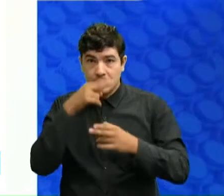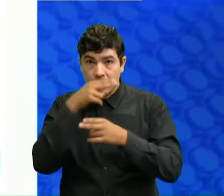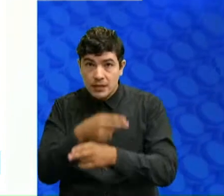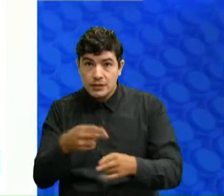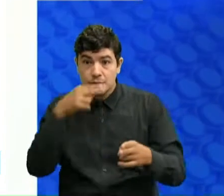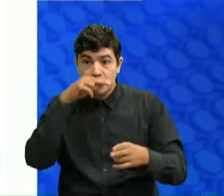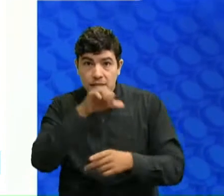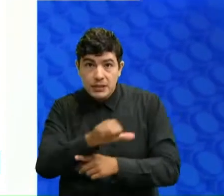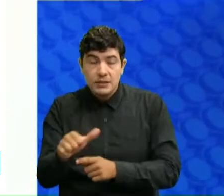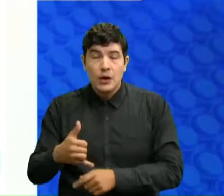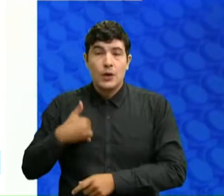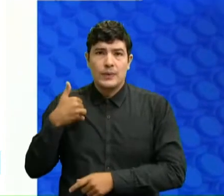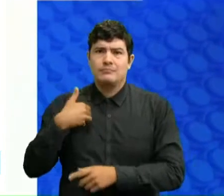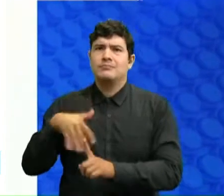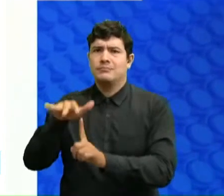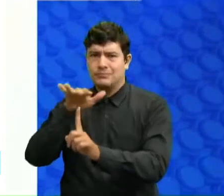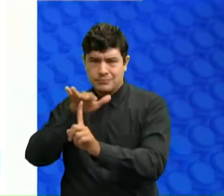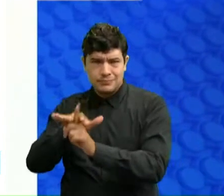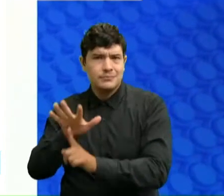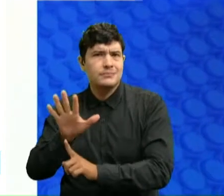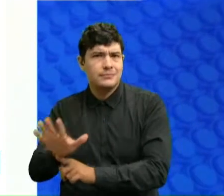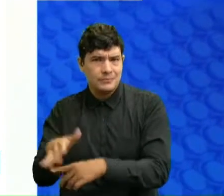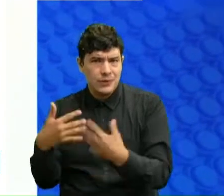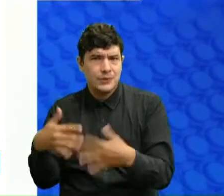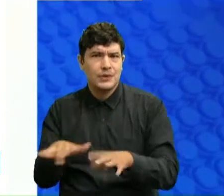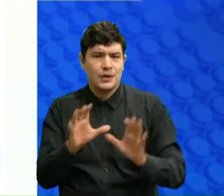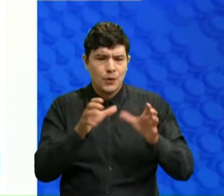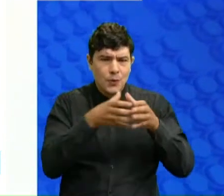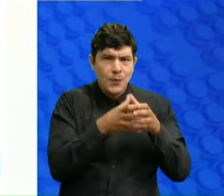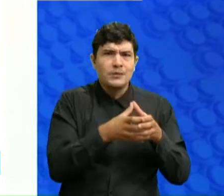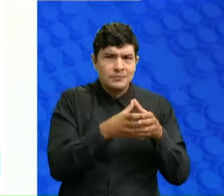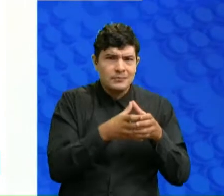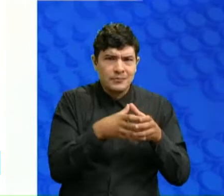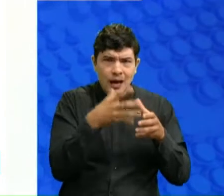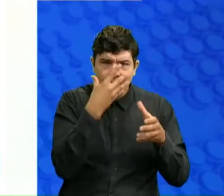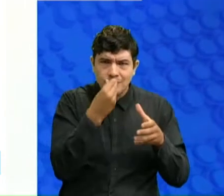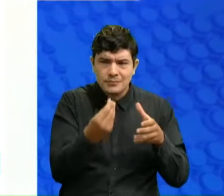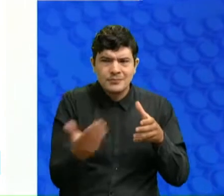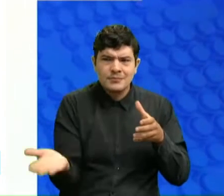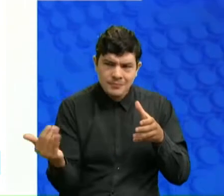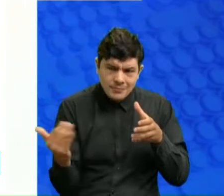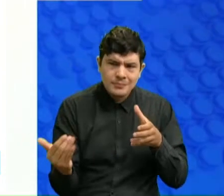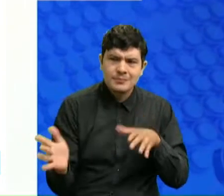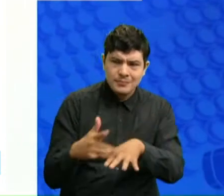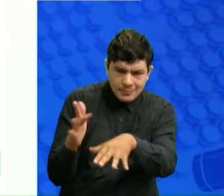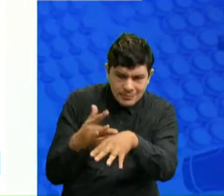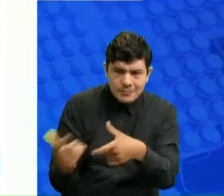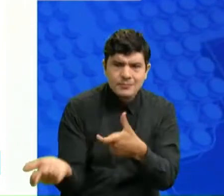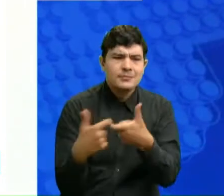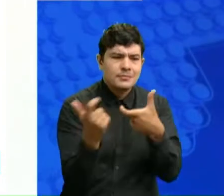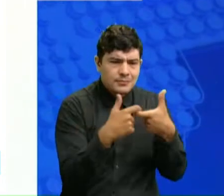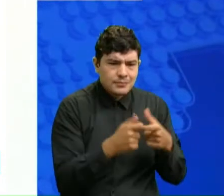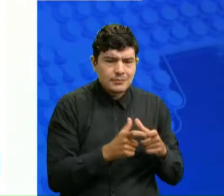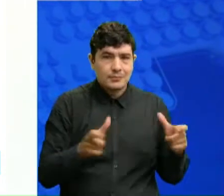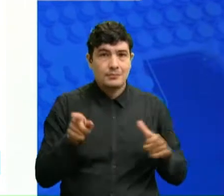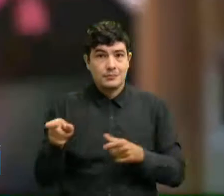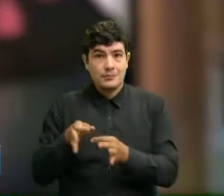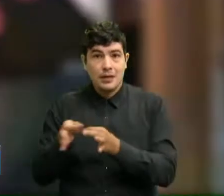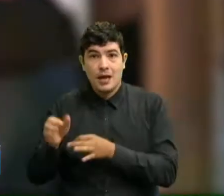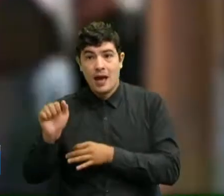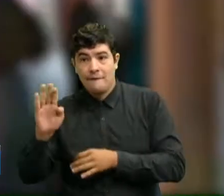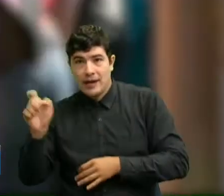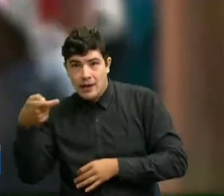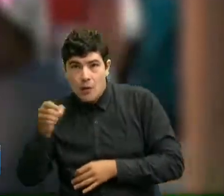y adolescentes se vieron afectados por el aumento de los reclutamientos forzados preocupando los municipios de ábrego el carmen a carl y el tarra